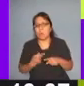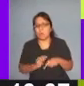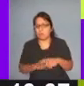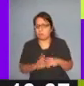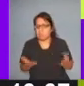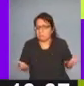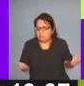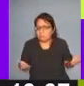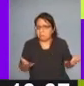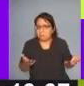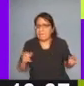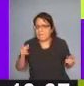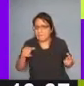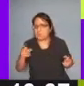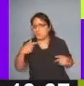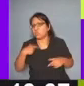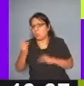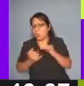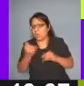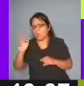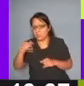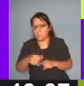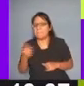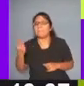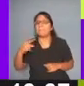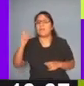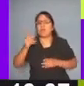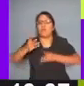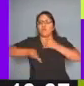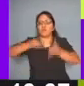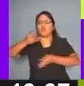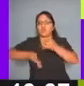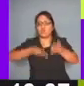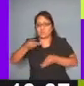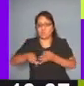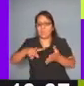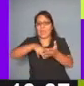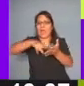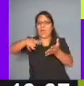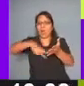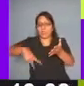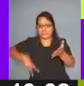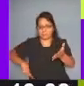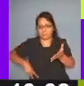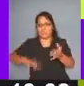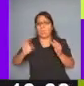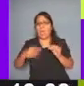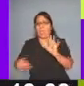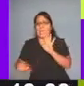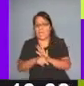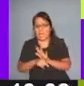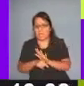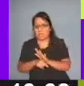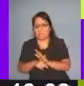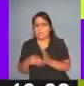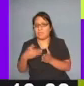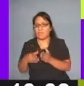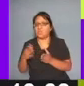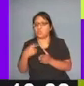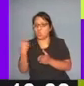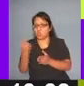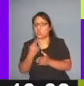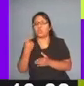función, la tarea que viene de las convenciones internacionales y la ley y la discriminación lo vamos a hacer con